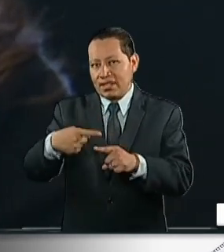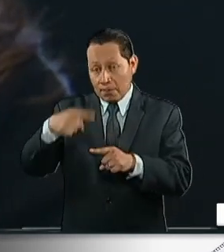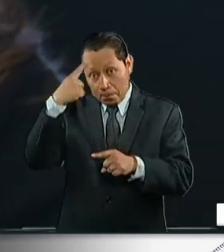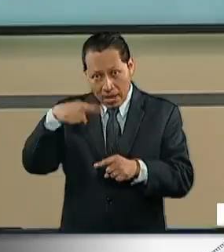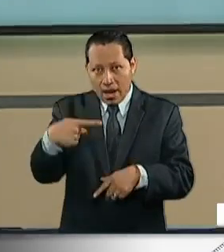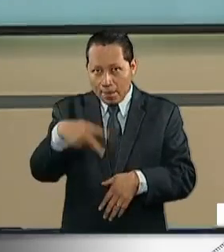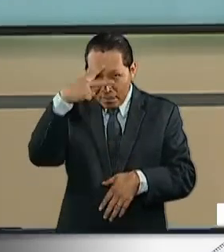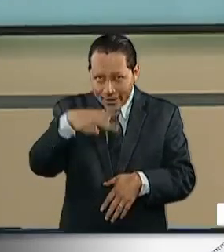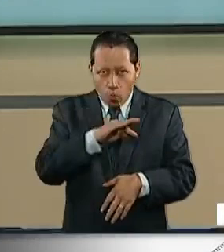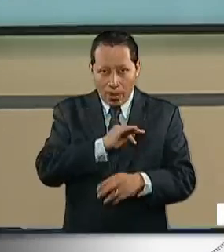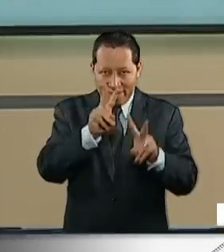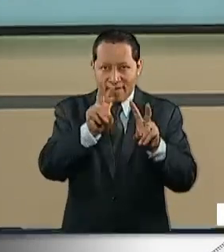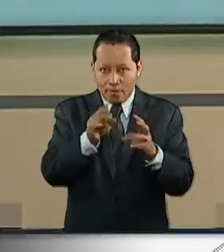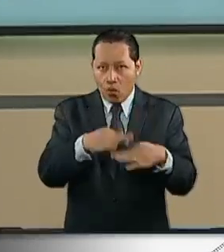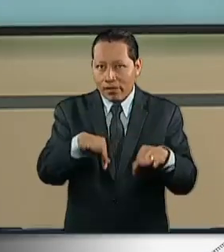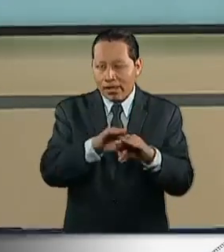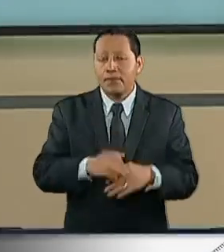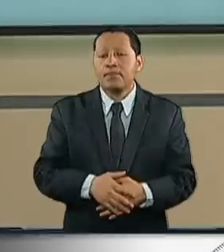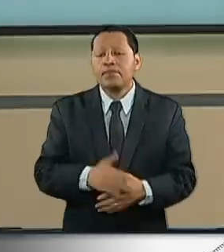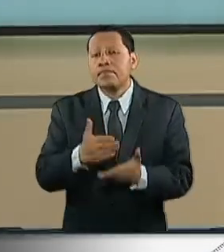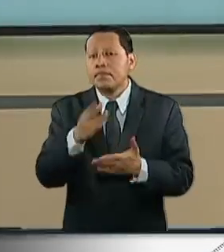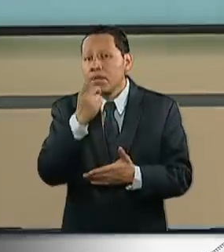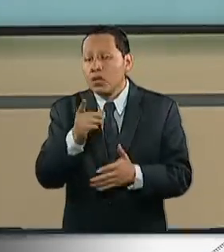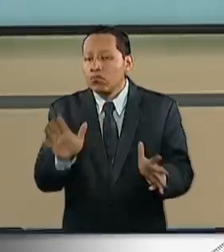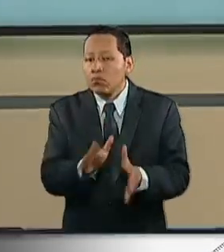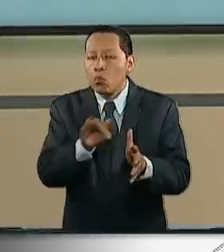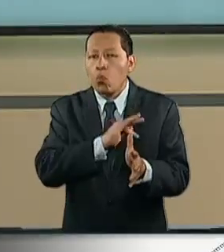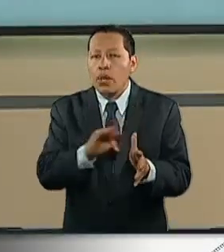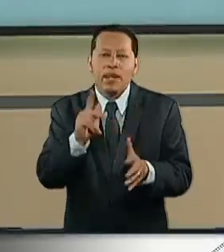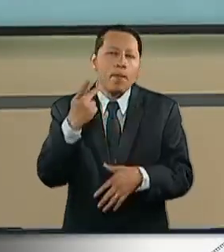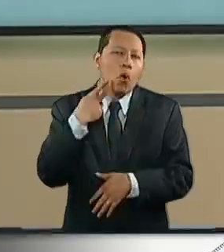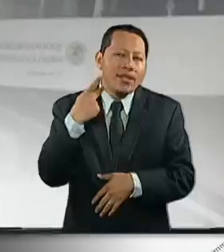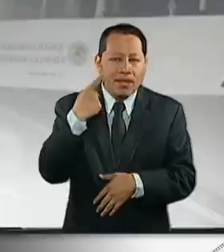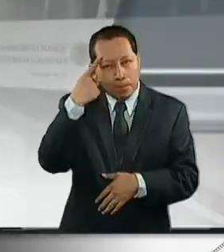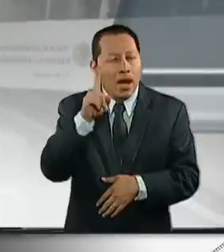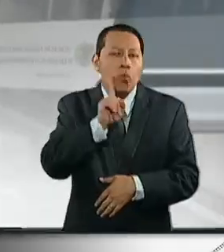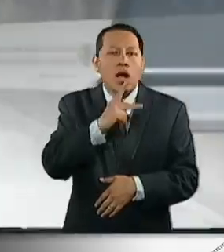nuestro país también dijo se impulsará una política de igualdad de género